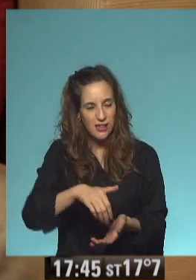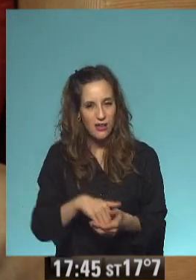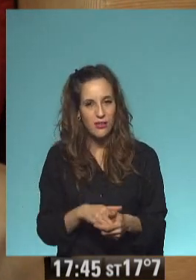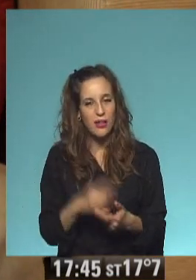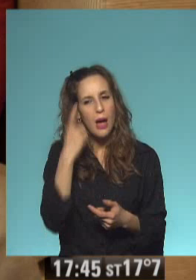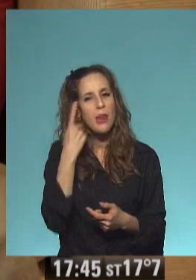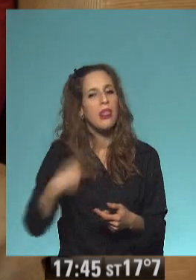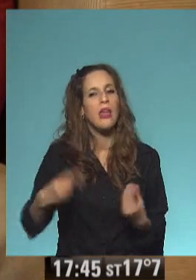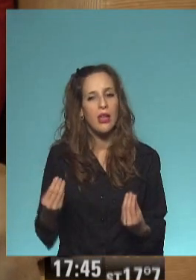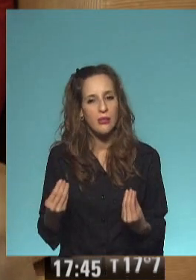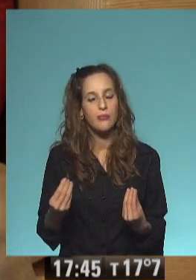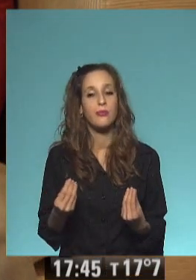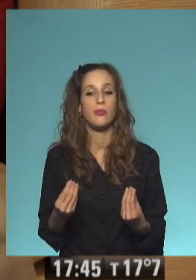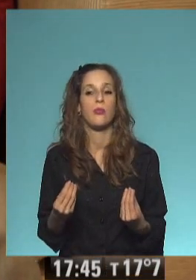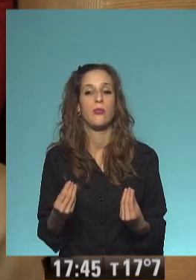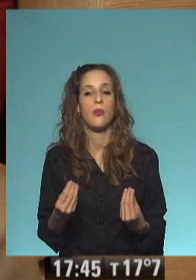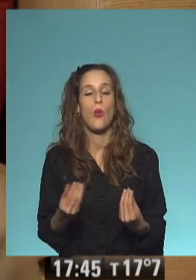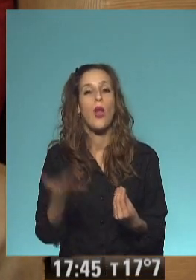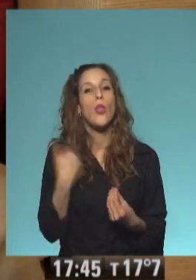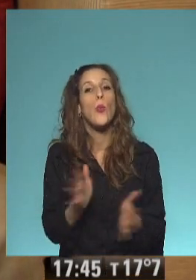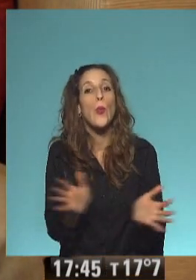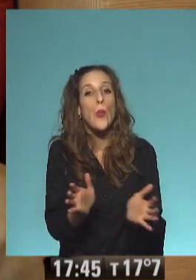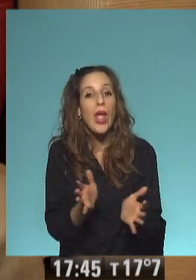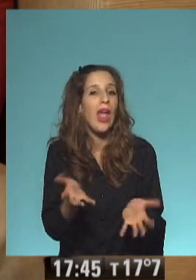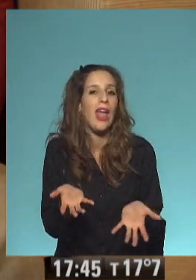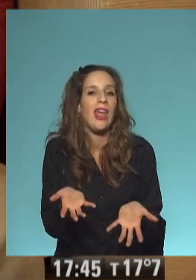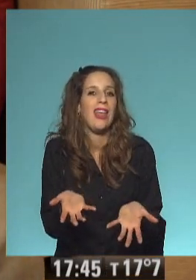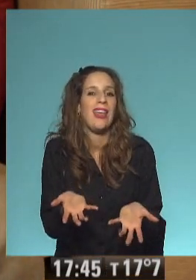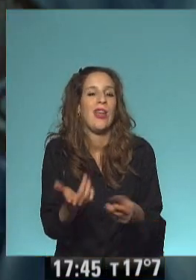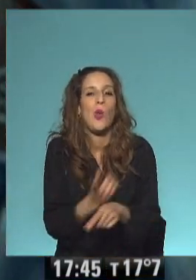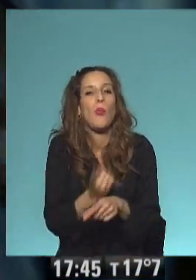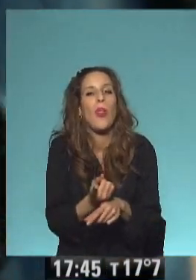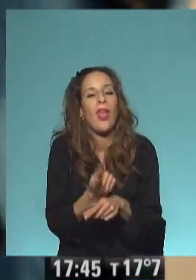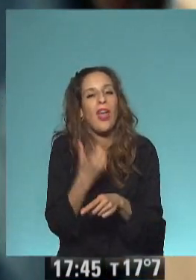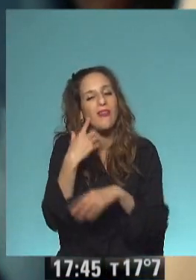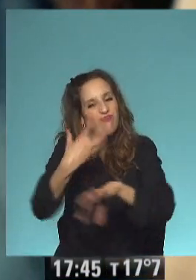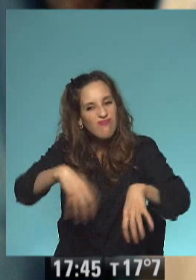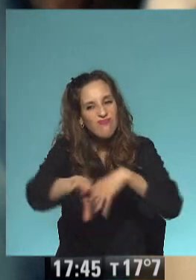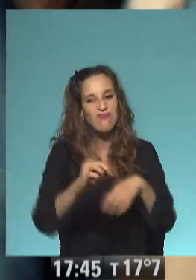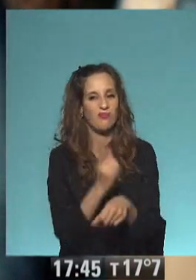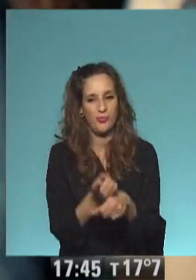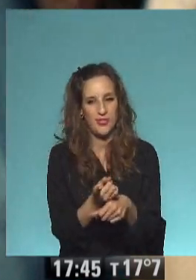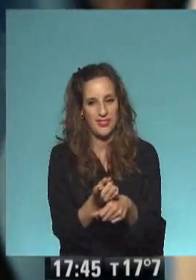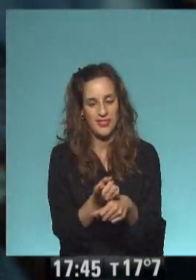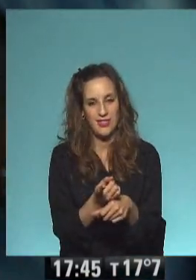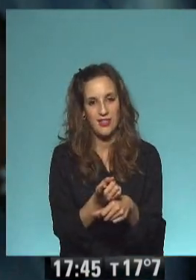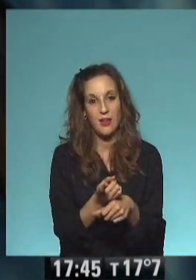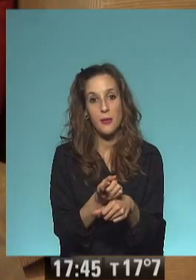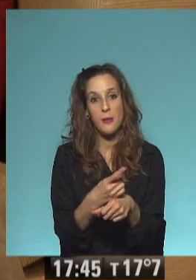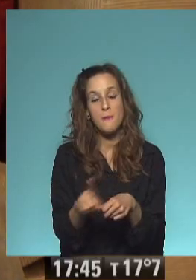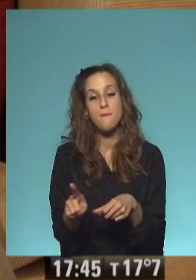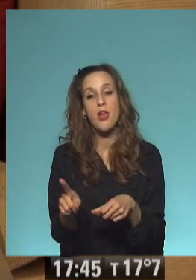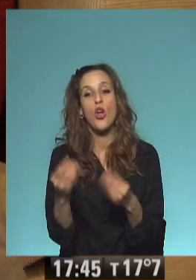ratito? Que cuando somos muy pequeños no nos podemos poner en el lugar de otra persona. ¿Qué sucede si